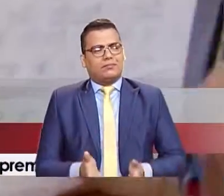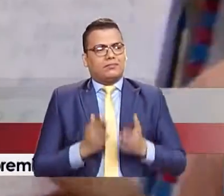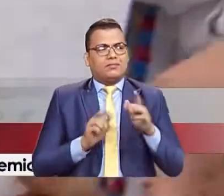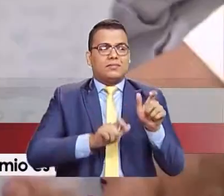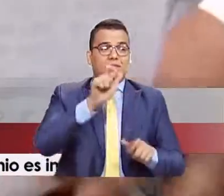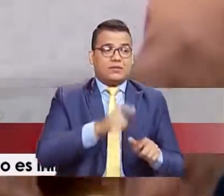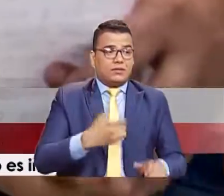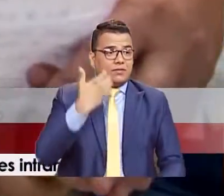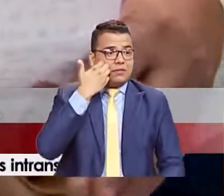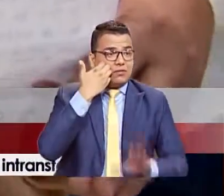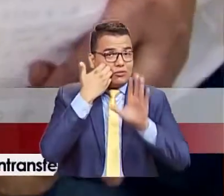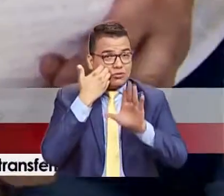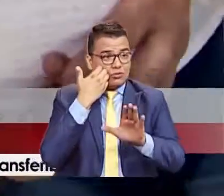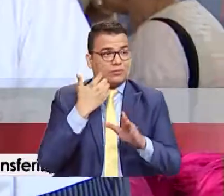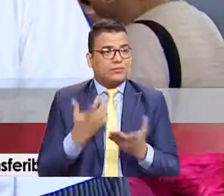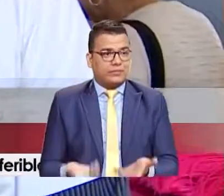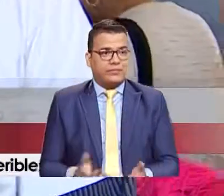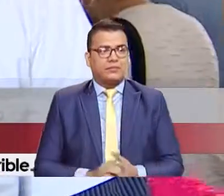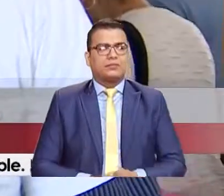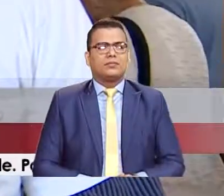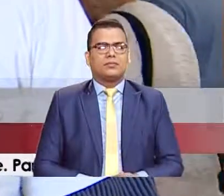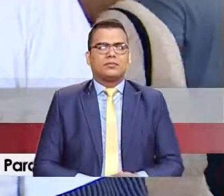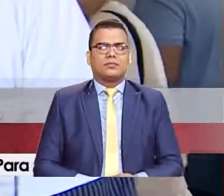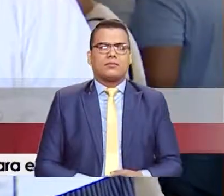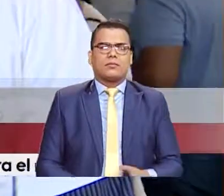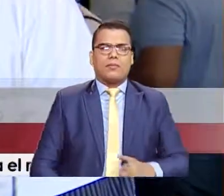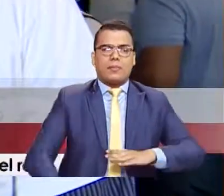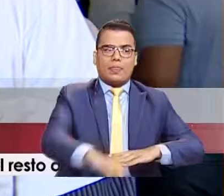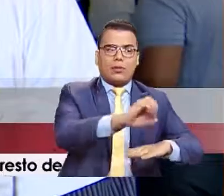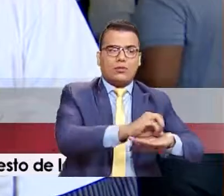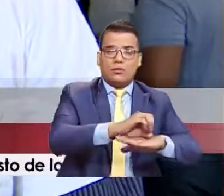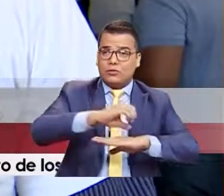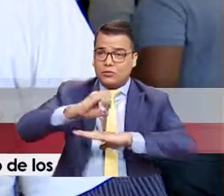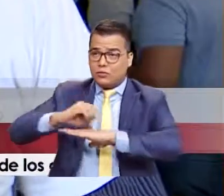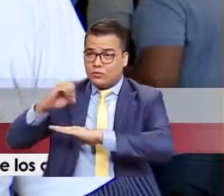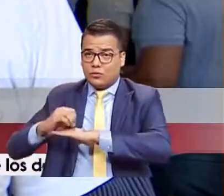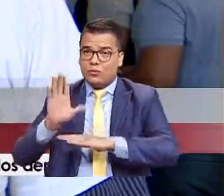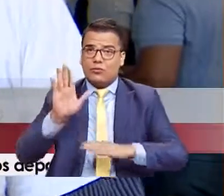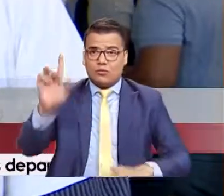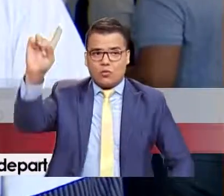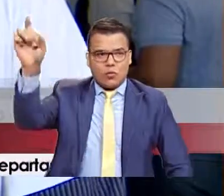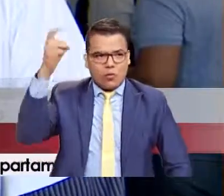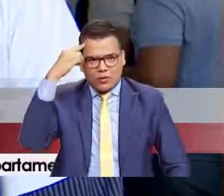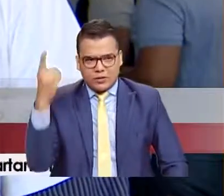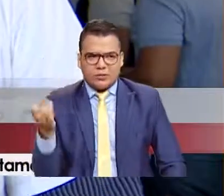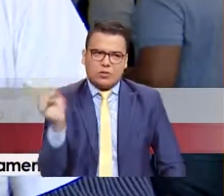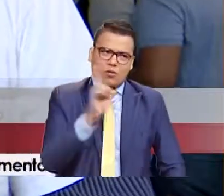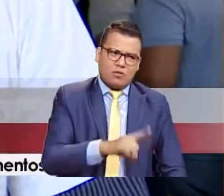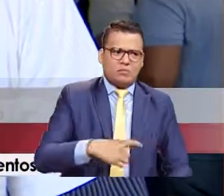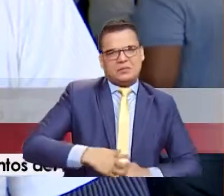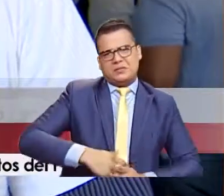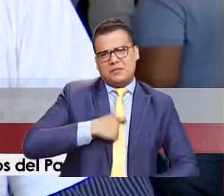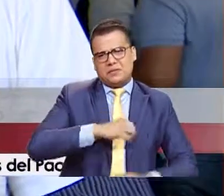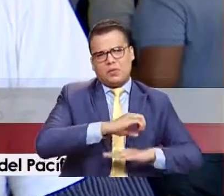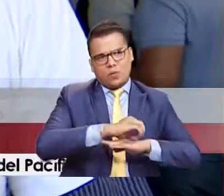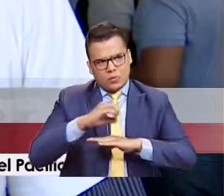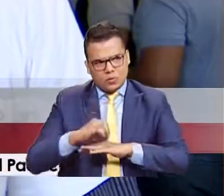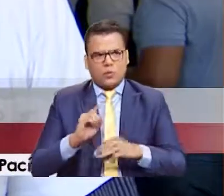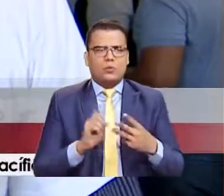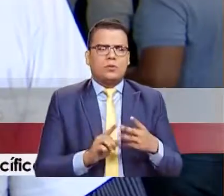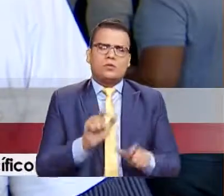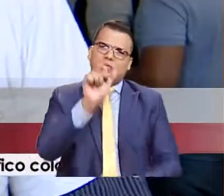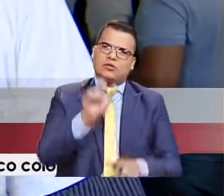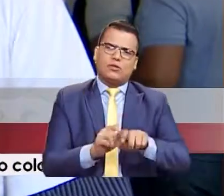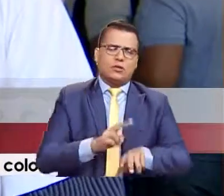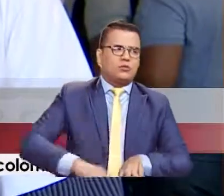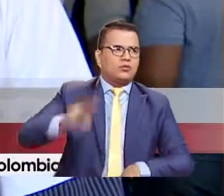enfermos en conjunto organizaciones gubernamentales y civiles sociales ciudadanos de a